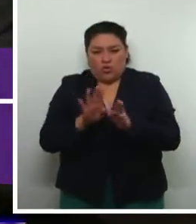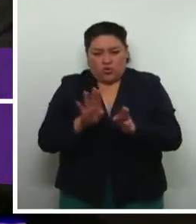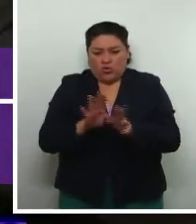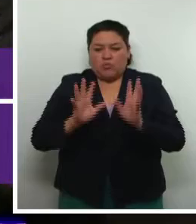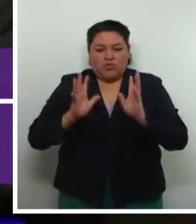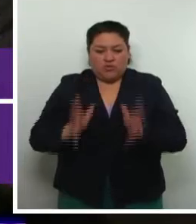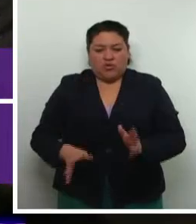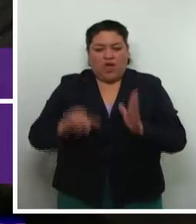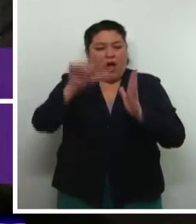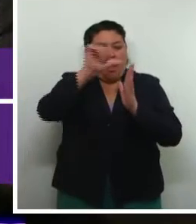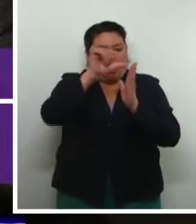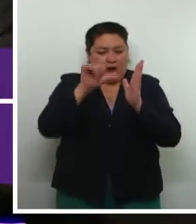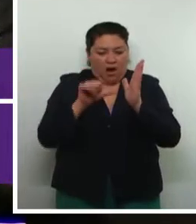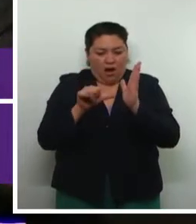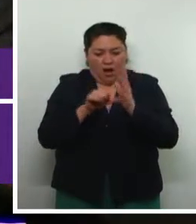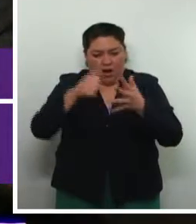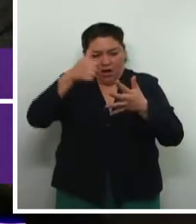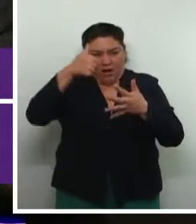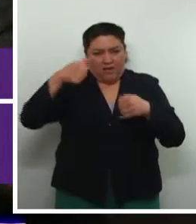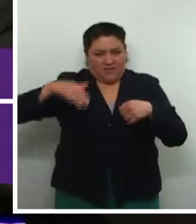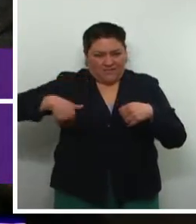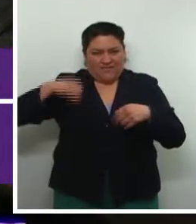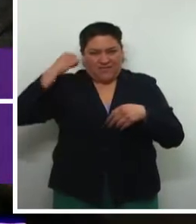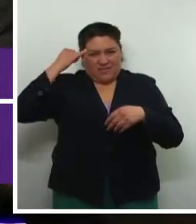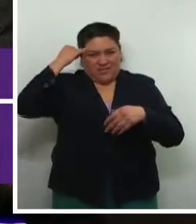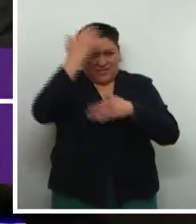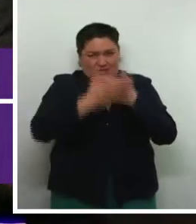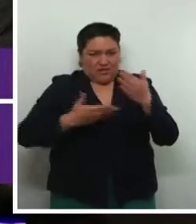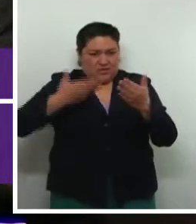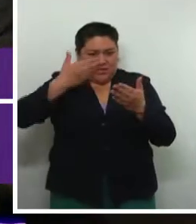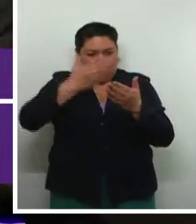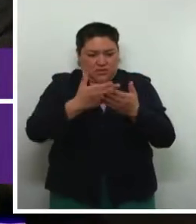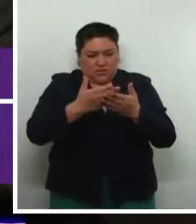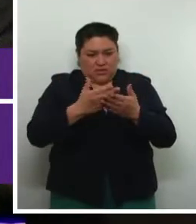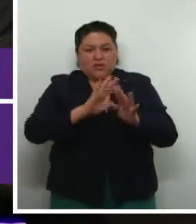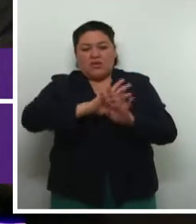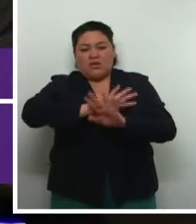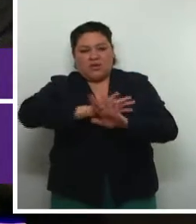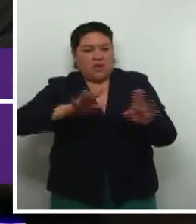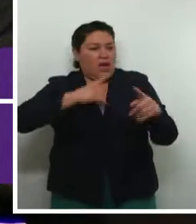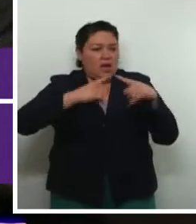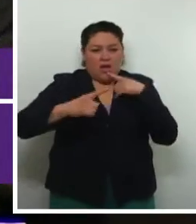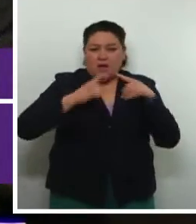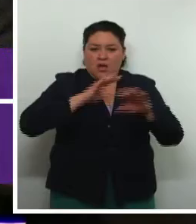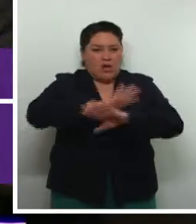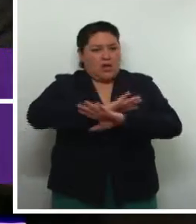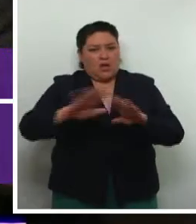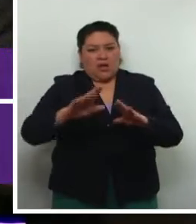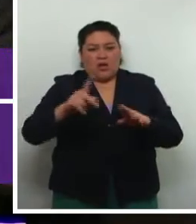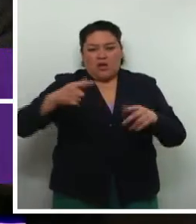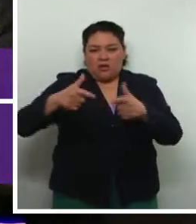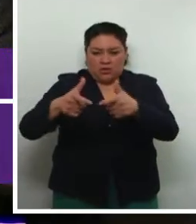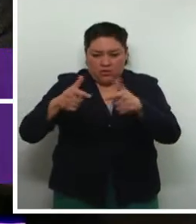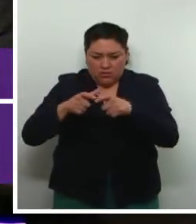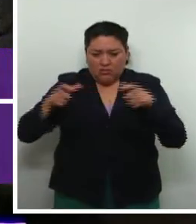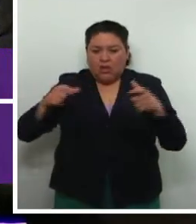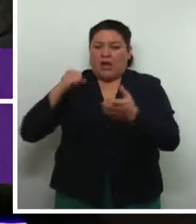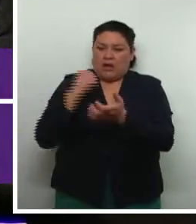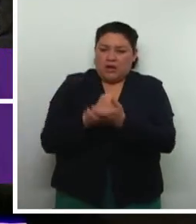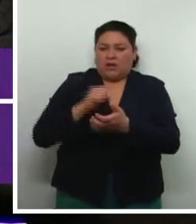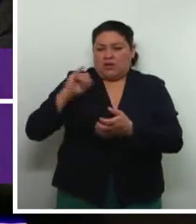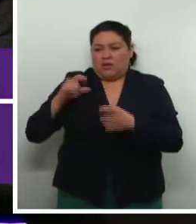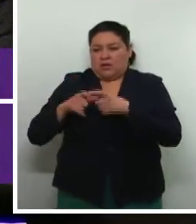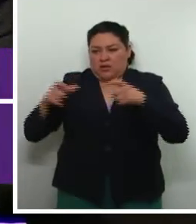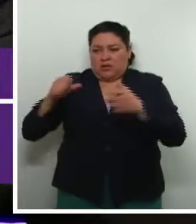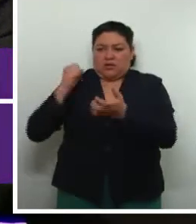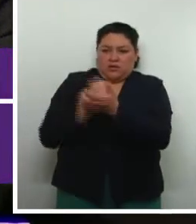los artículos que han sido reservados fueron ya ratificados por mayoría de las